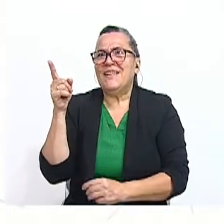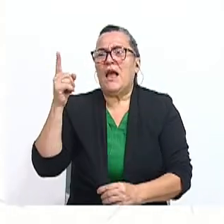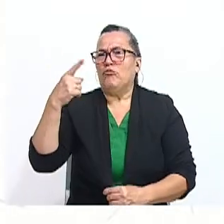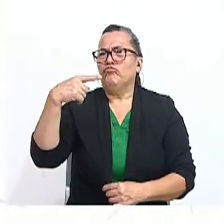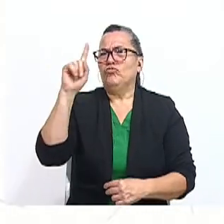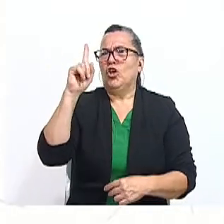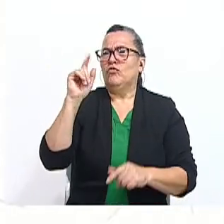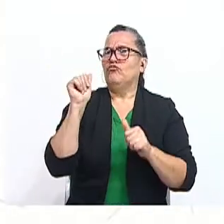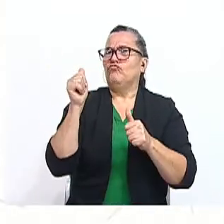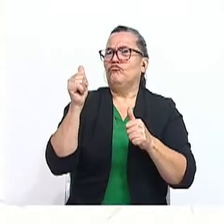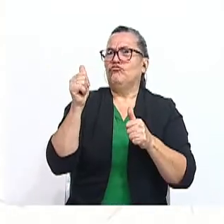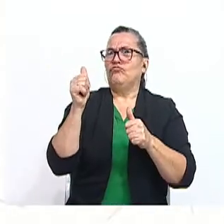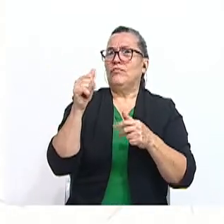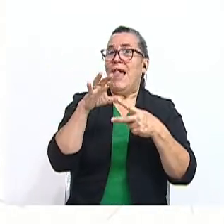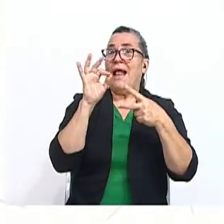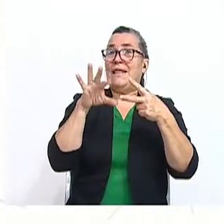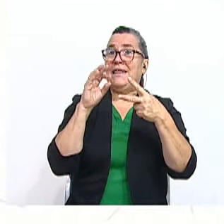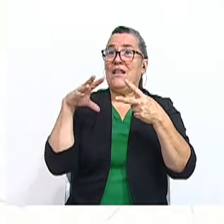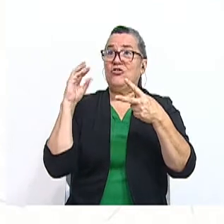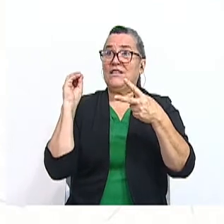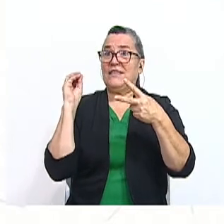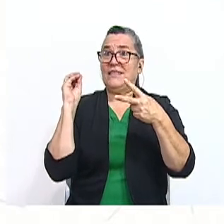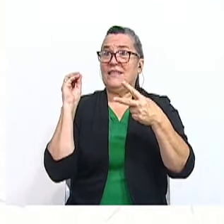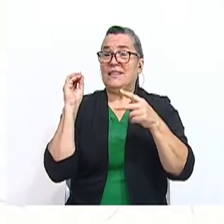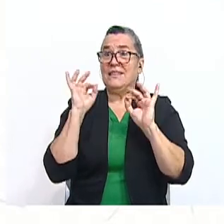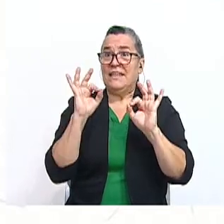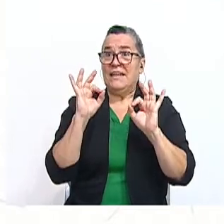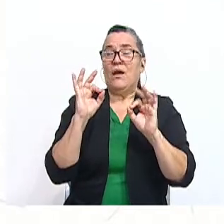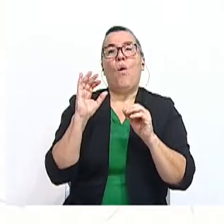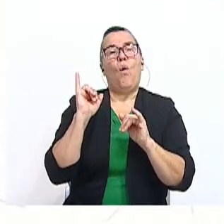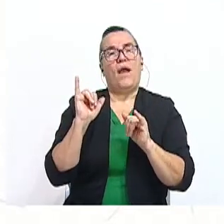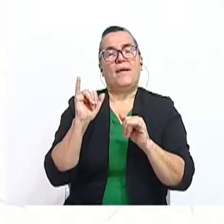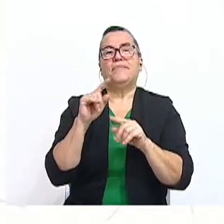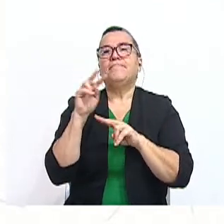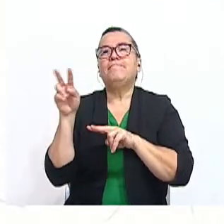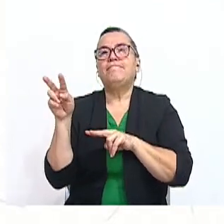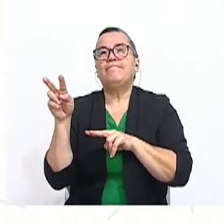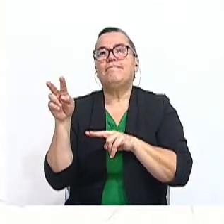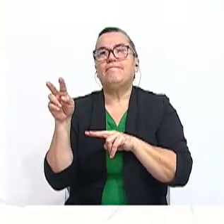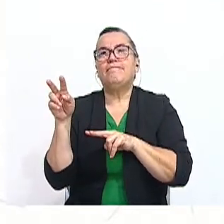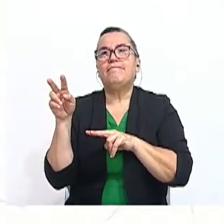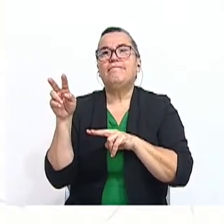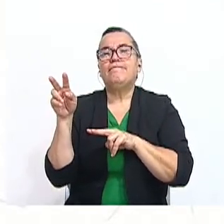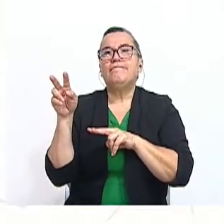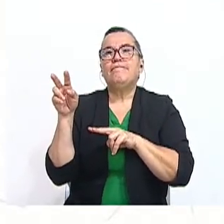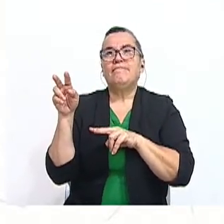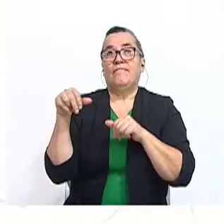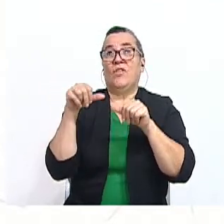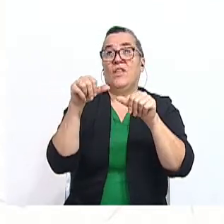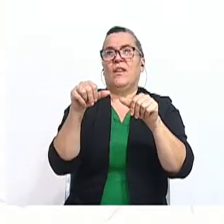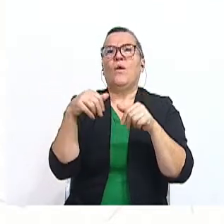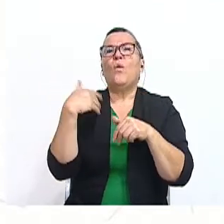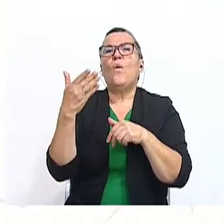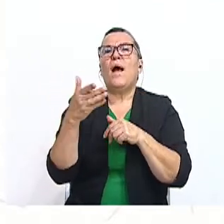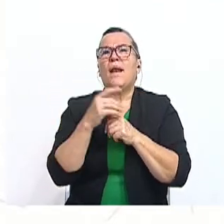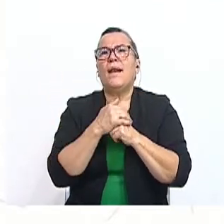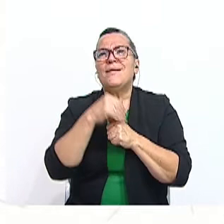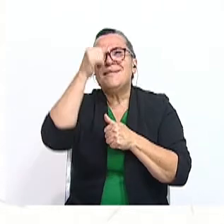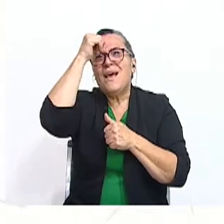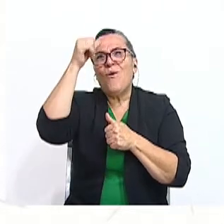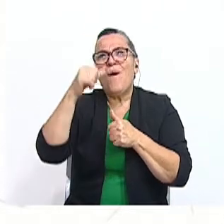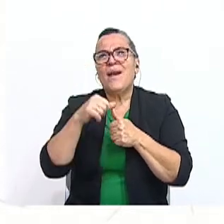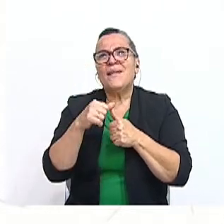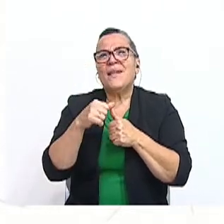check alternos externos. ¿Les parece? ¿Sí? Bueno, continuemos. A ver, ¿cuál sigue? ¿Se acuerdan